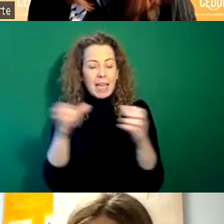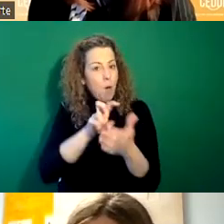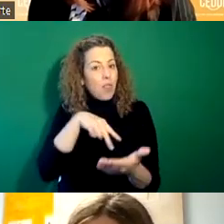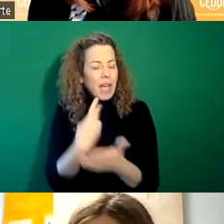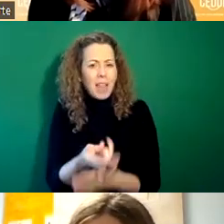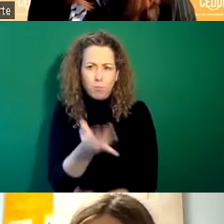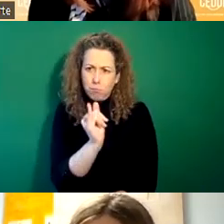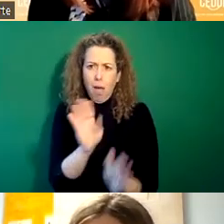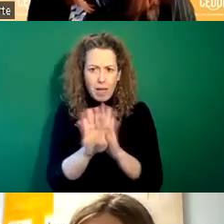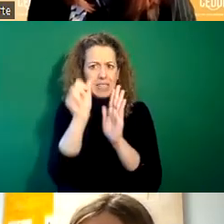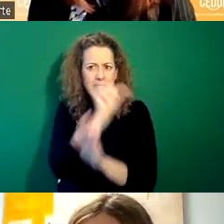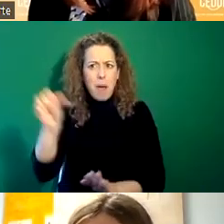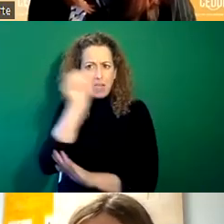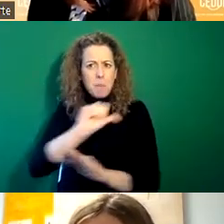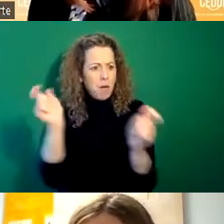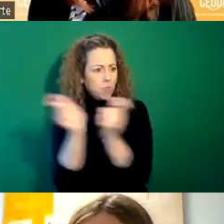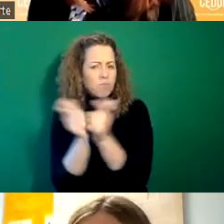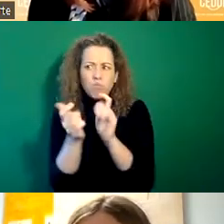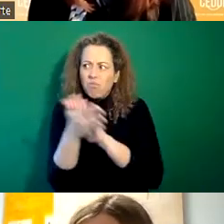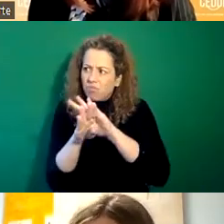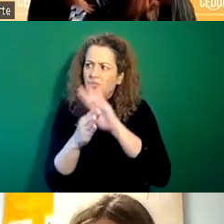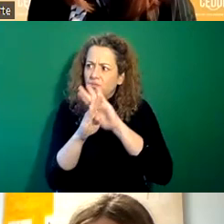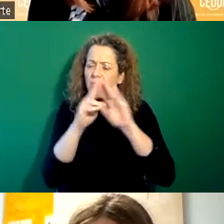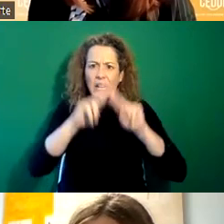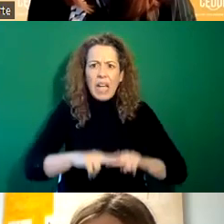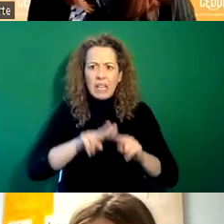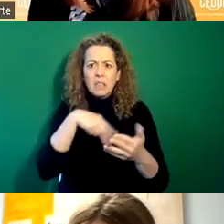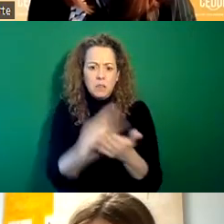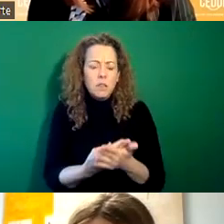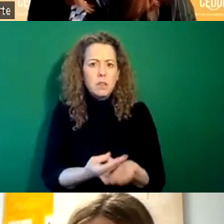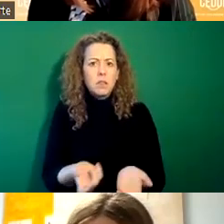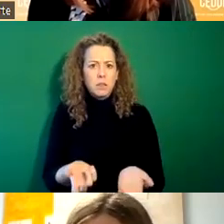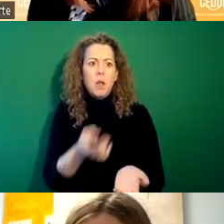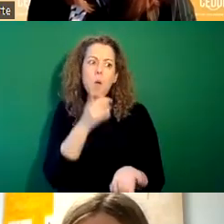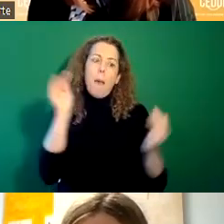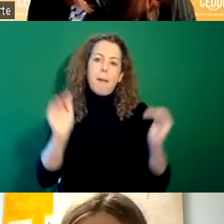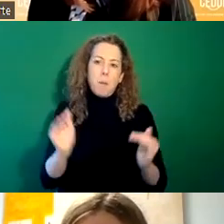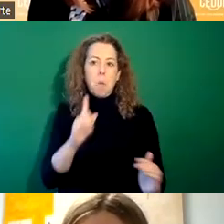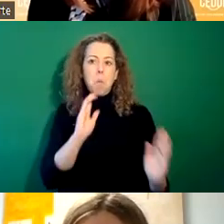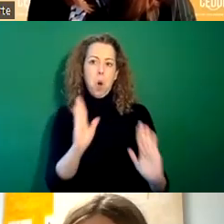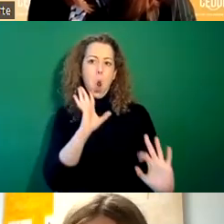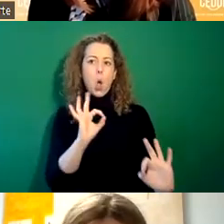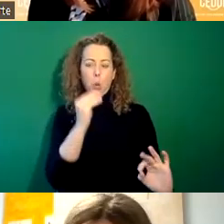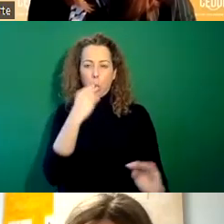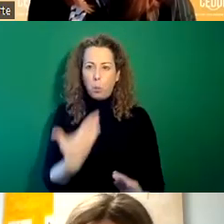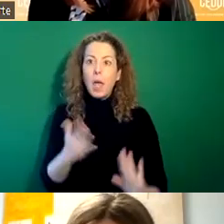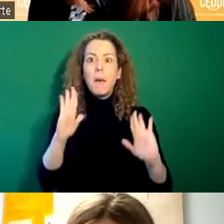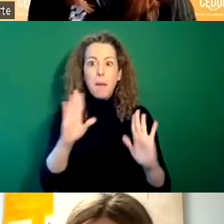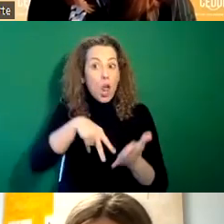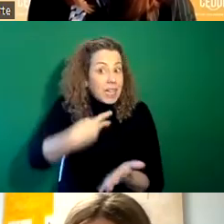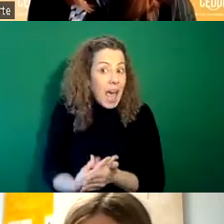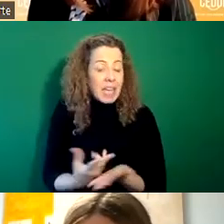seguimos reuniéndonos semanalmente y analizando cada caída. Es cierto que han disminuido y nos mantenemos en márgenes óptimos, pero la caída